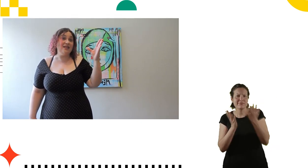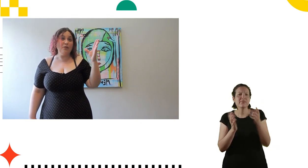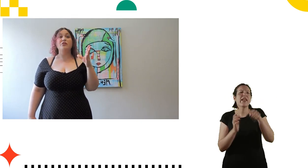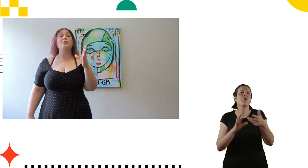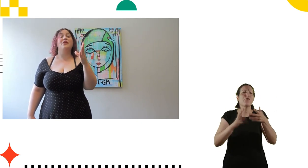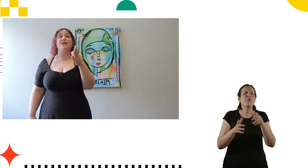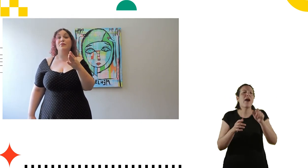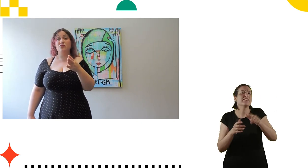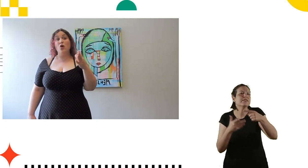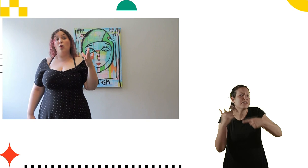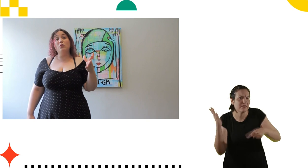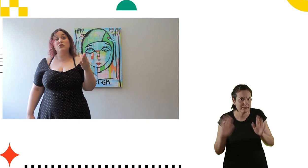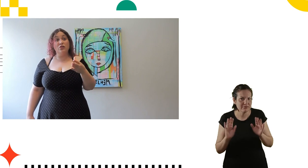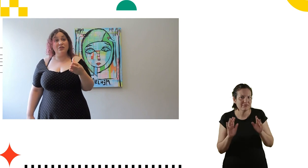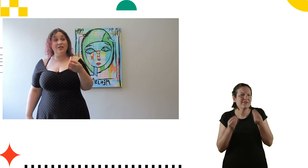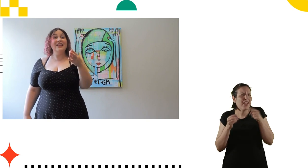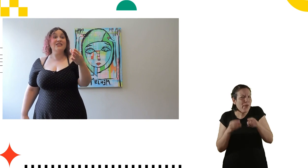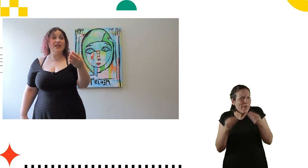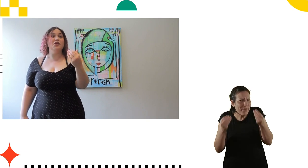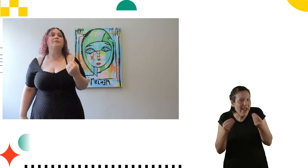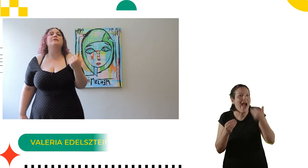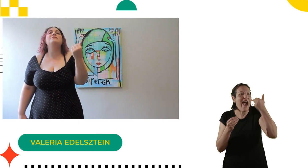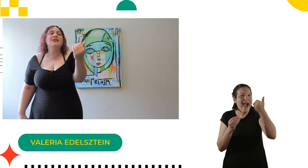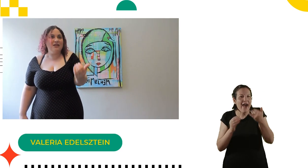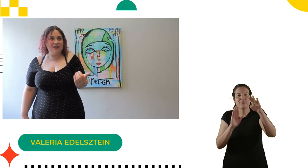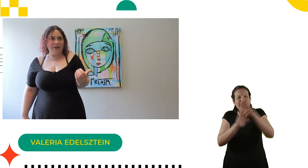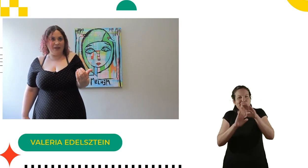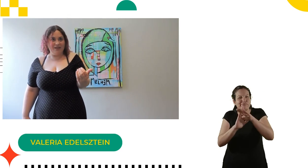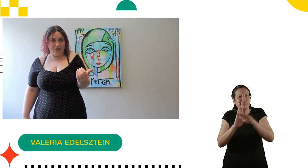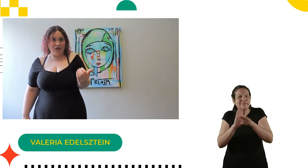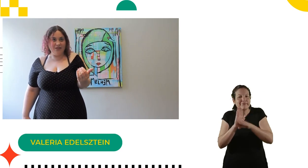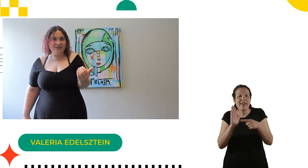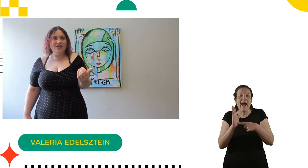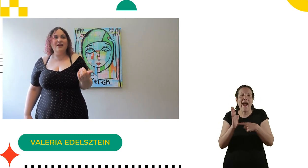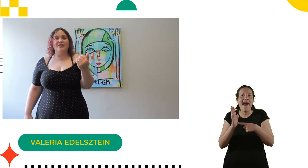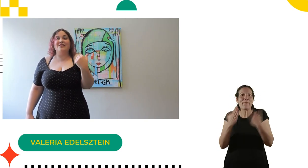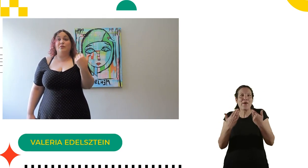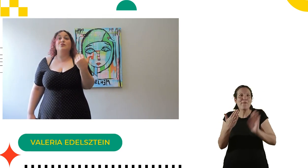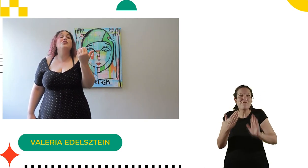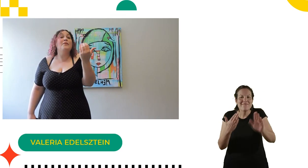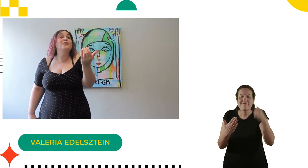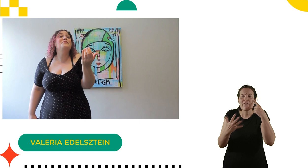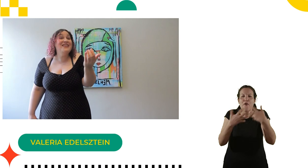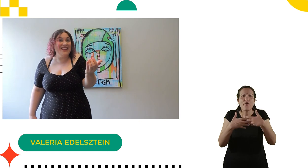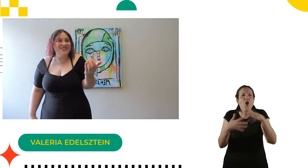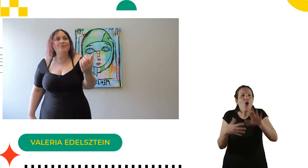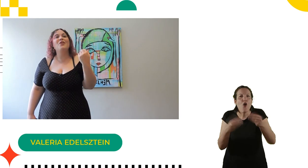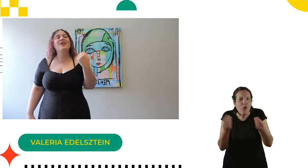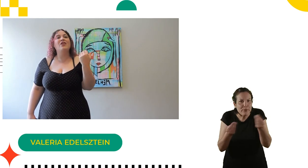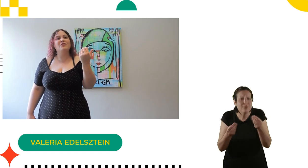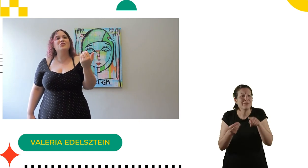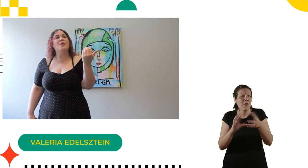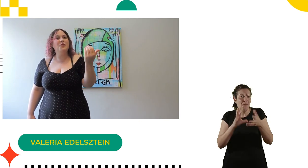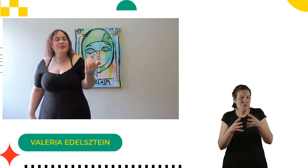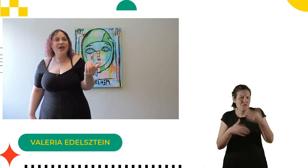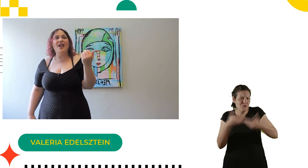así, así. Bueno, eso es porque tenemos un montón de leyes que nos permiten hacer esas predicciones. Entonces, funcionan muy bien, son